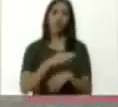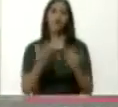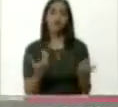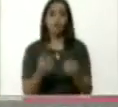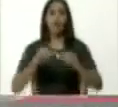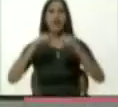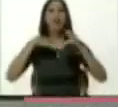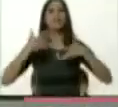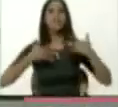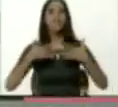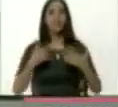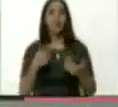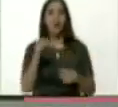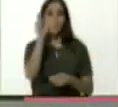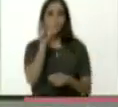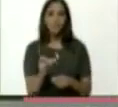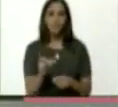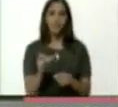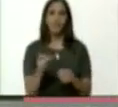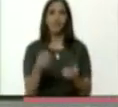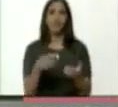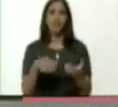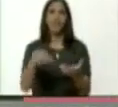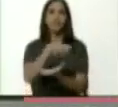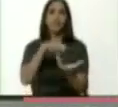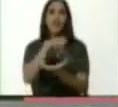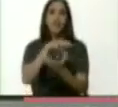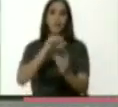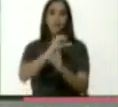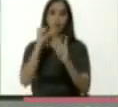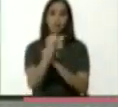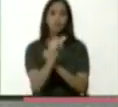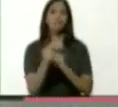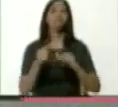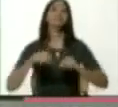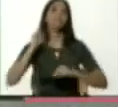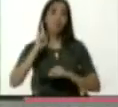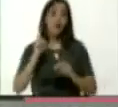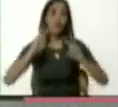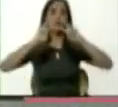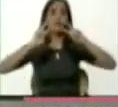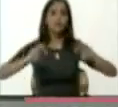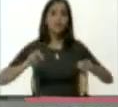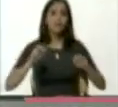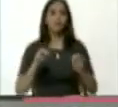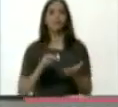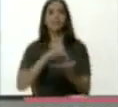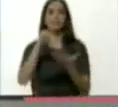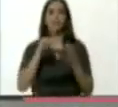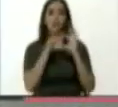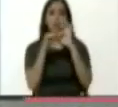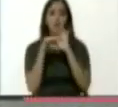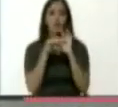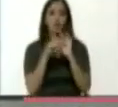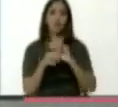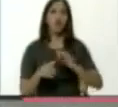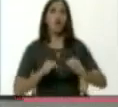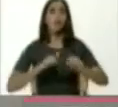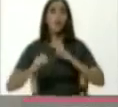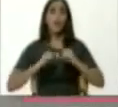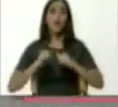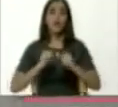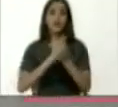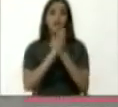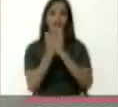actividad humana que alteran el clima, según reseñan investigaciones de Naciones Unidas. Promover la destrucción del planeta